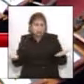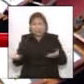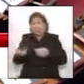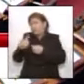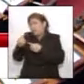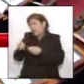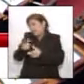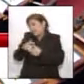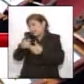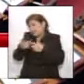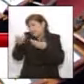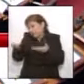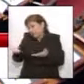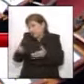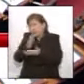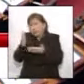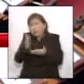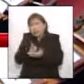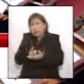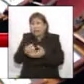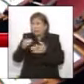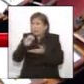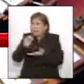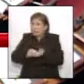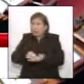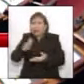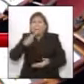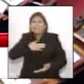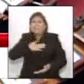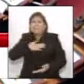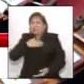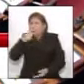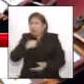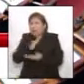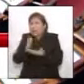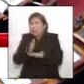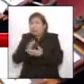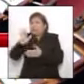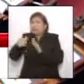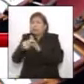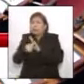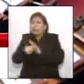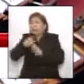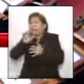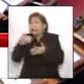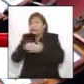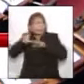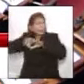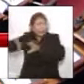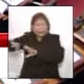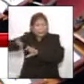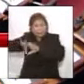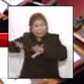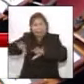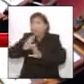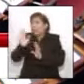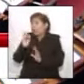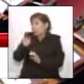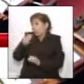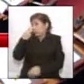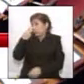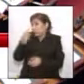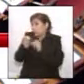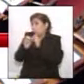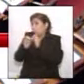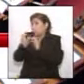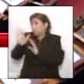Todo. Entonces, el problema de María va a traer, no. Tiene problemas para María, para su esposa, para todo. Es aparte. O sea, y ella está viendo cómo